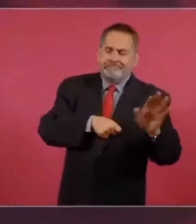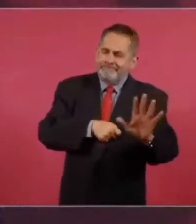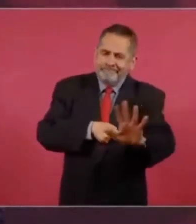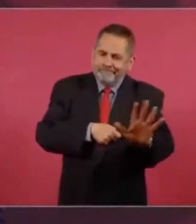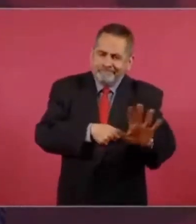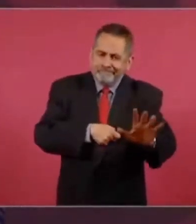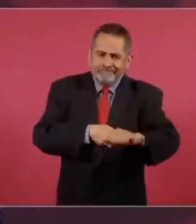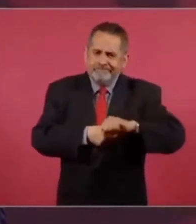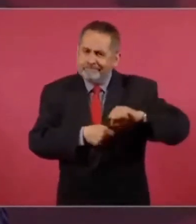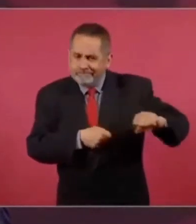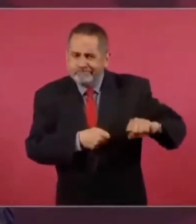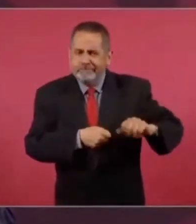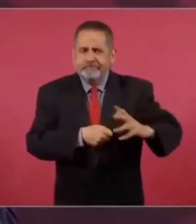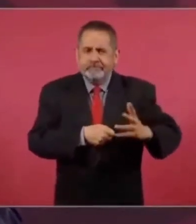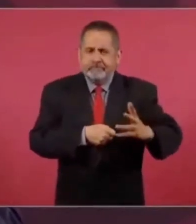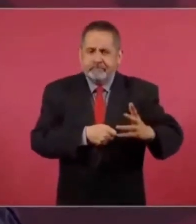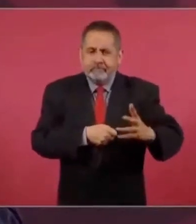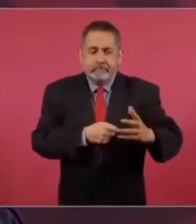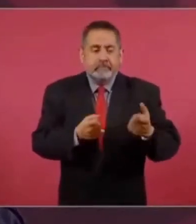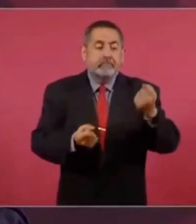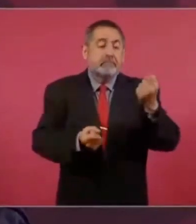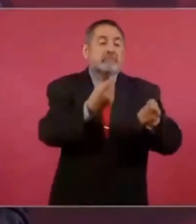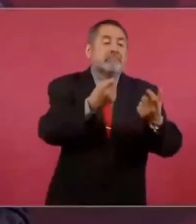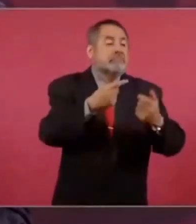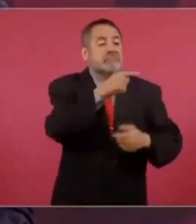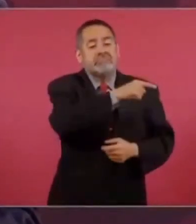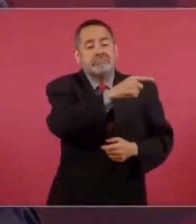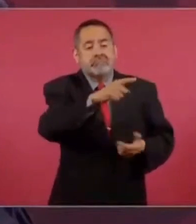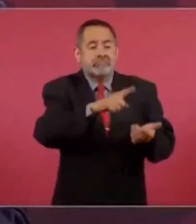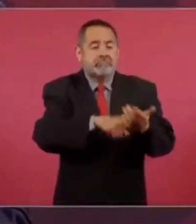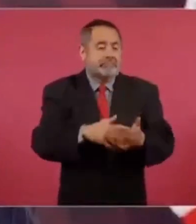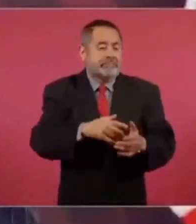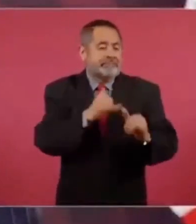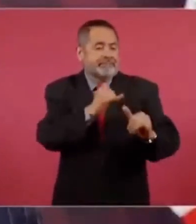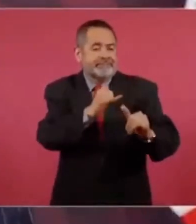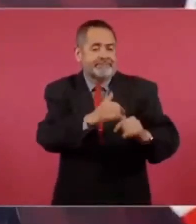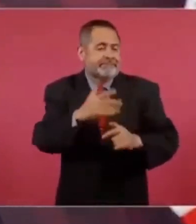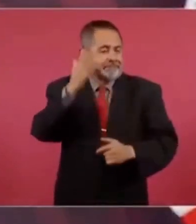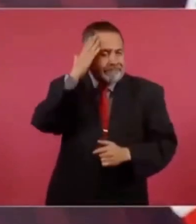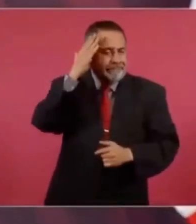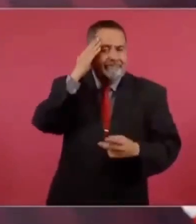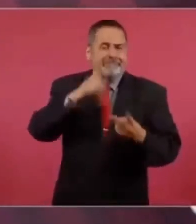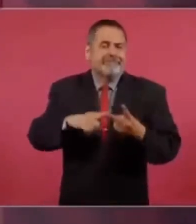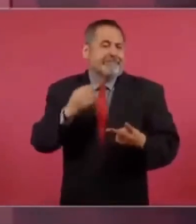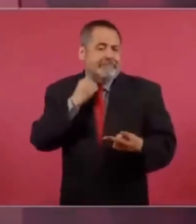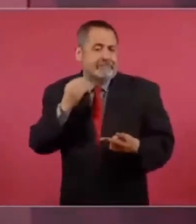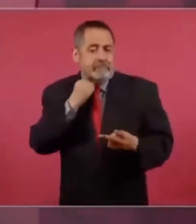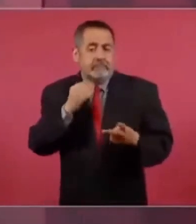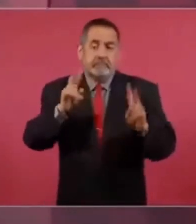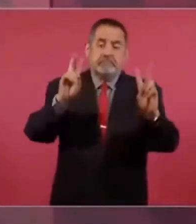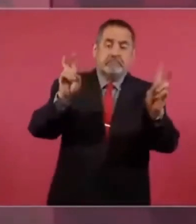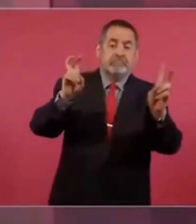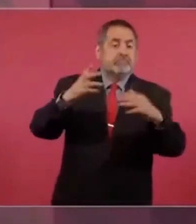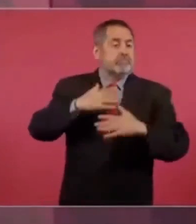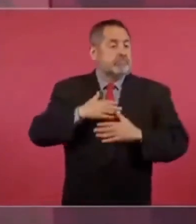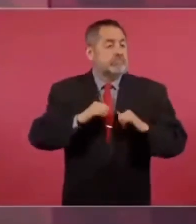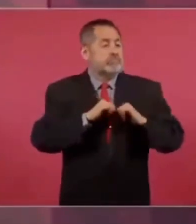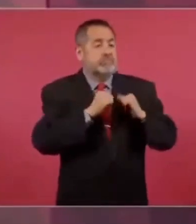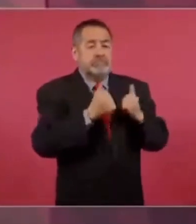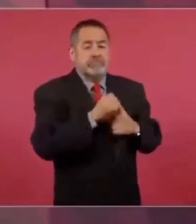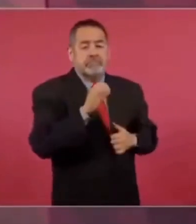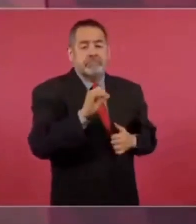porque hay muchos abogados, dirigentes de la llamada sociedad civil, de